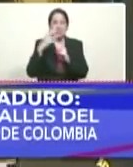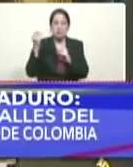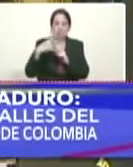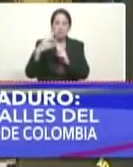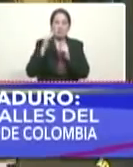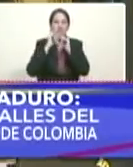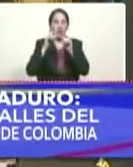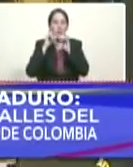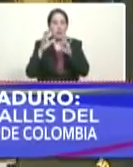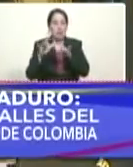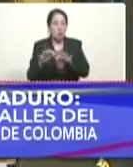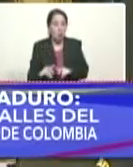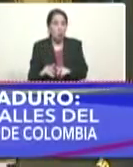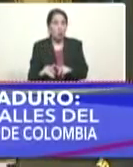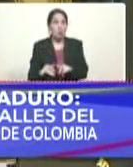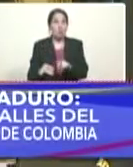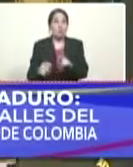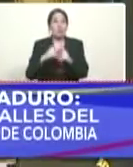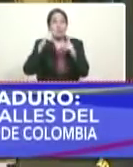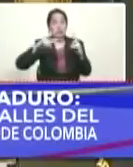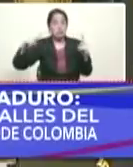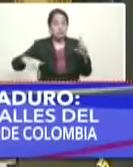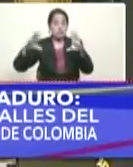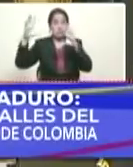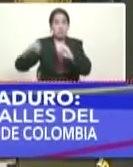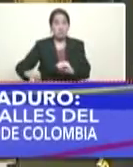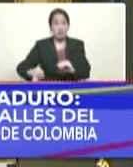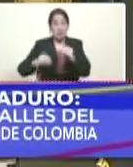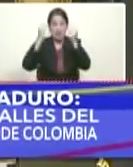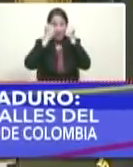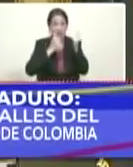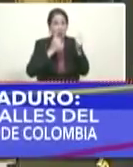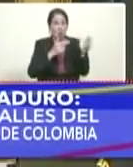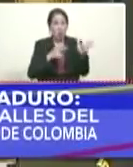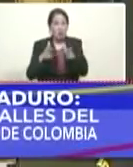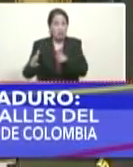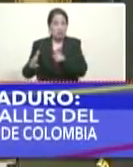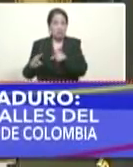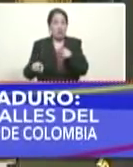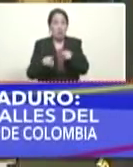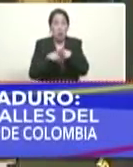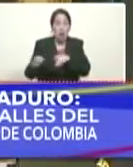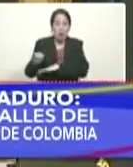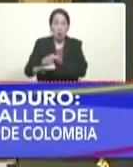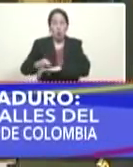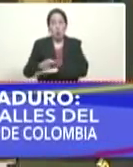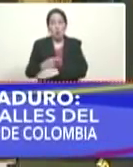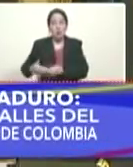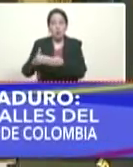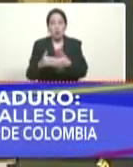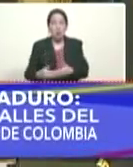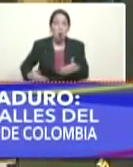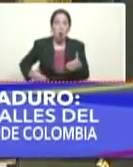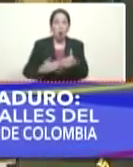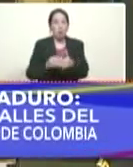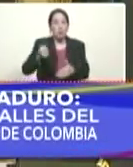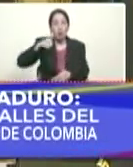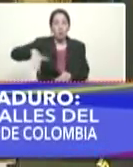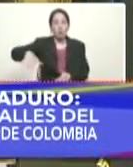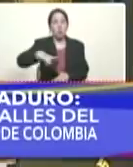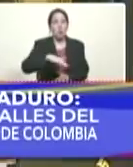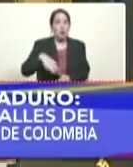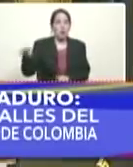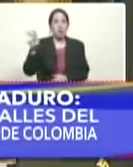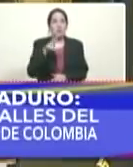ataque contra el sistema eléctrico venezolano fue un acto terrorista del gobierno de eeuu contra el pueblo de venezuela contra el pueblo